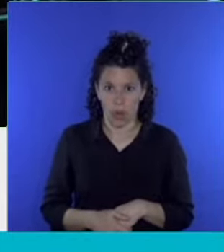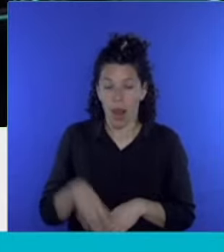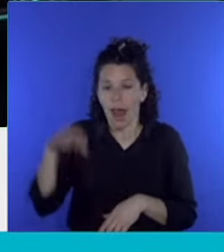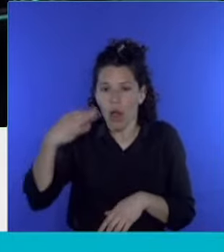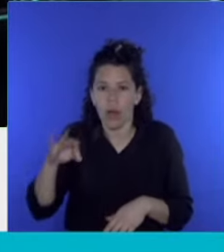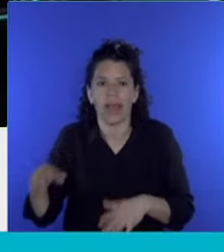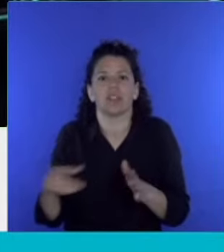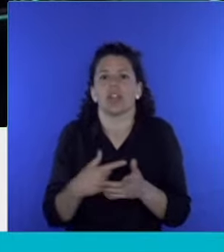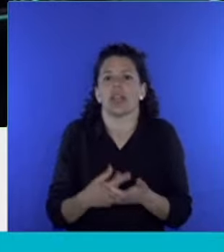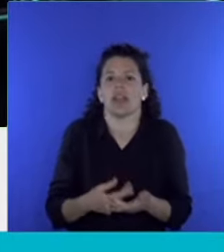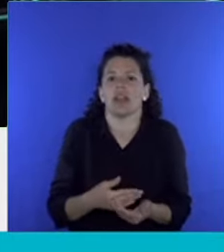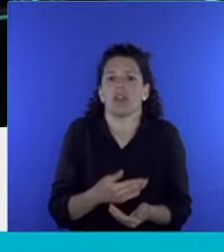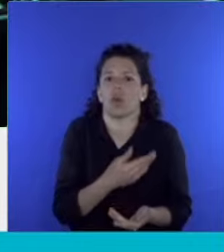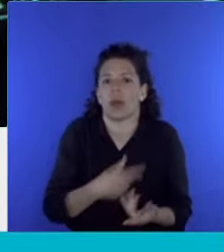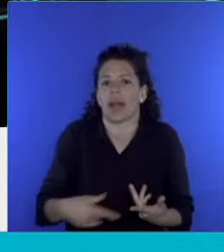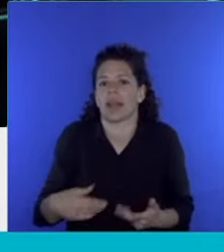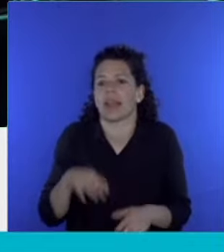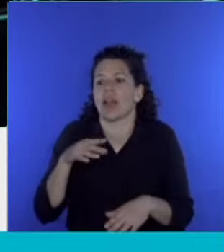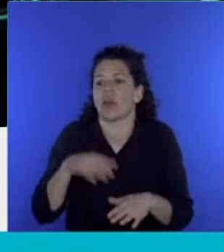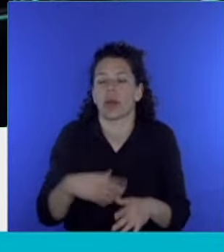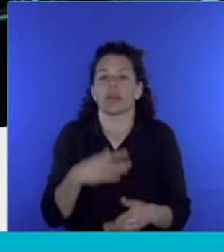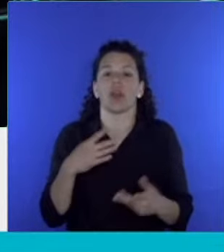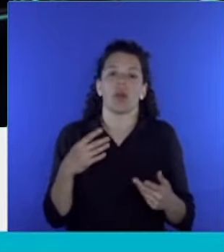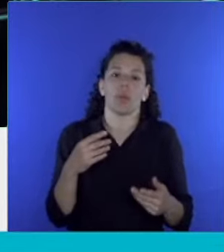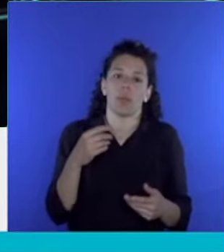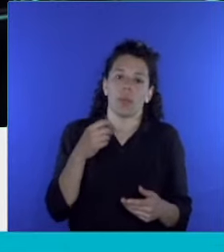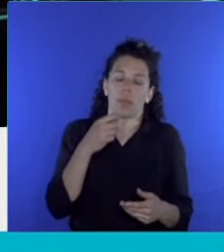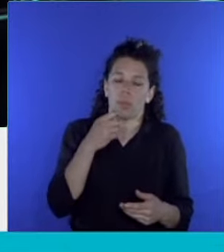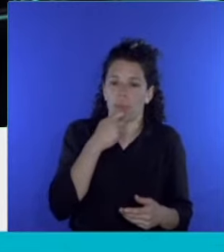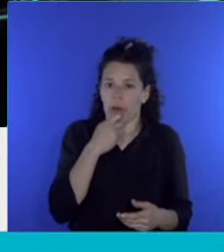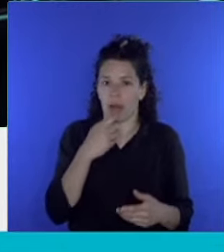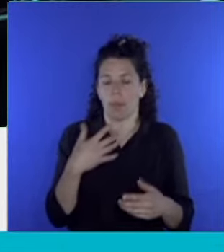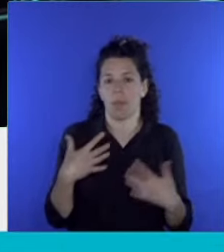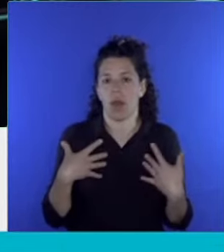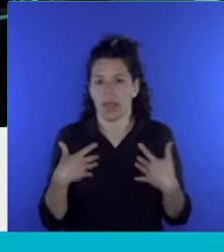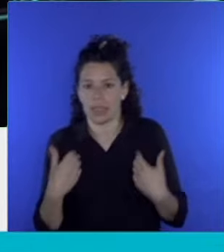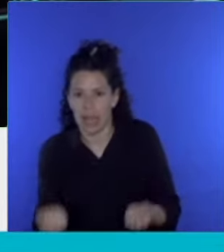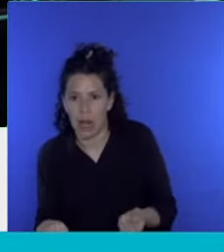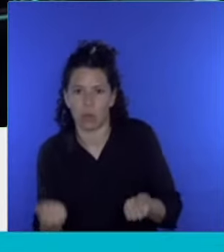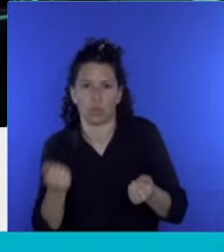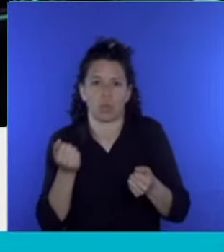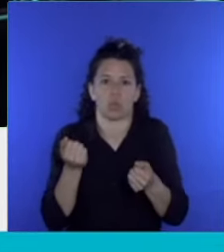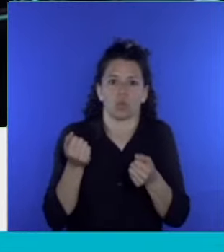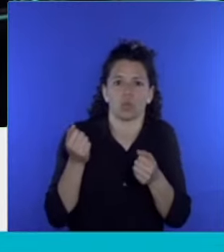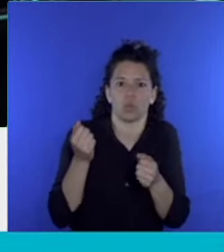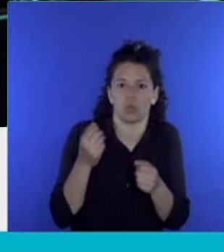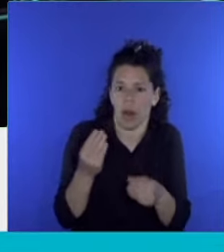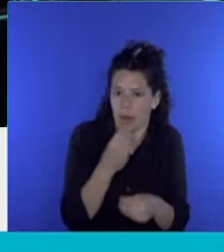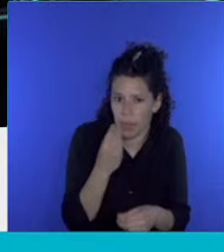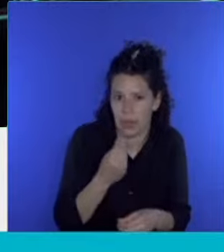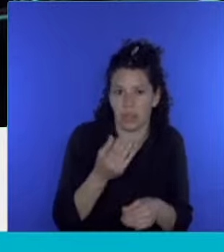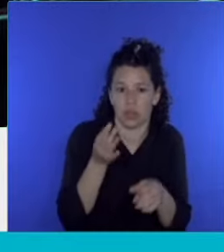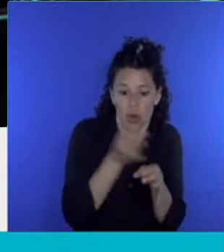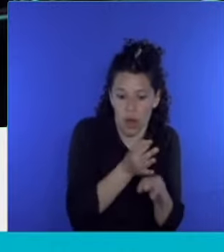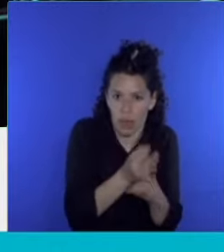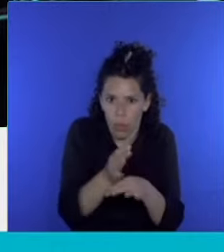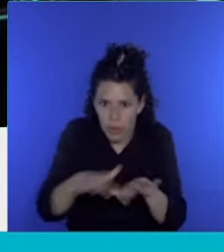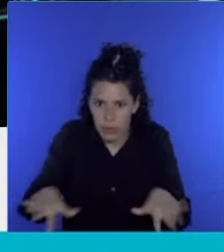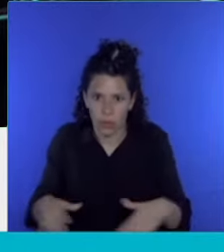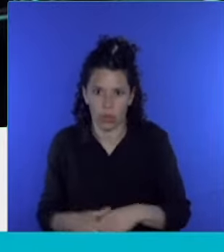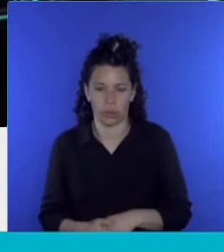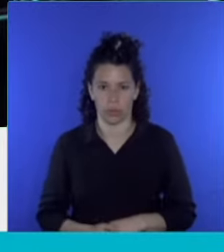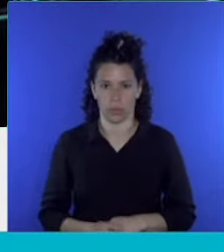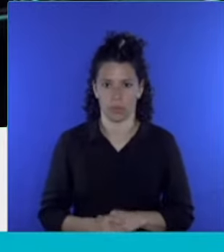como es la salud Cómo es la alimentación como es la educación también es